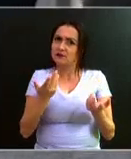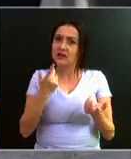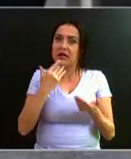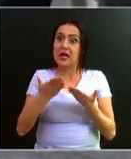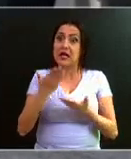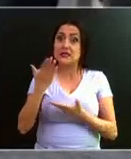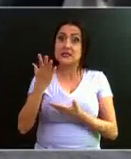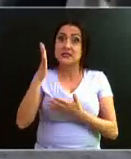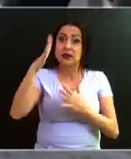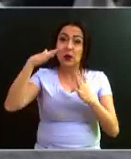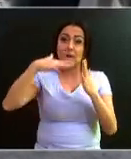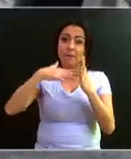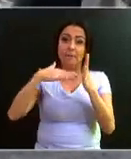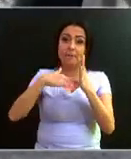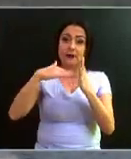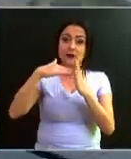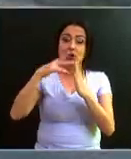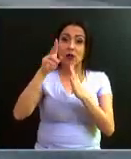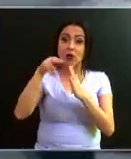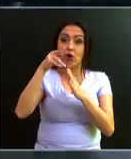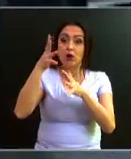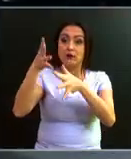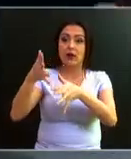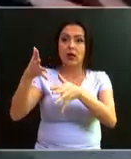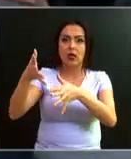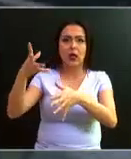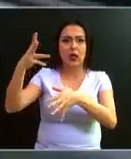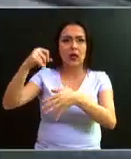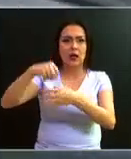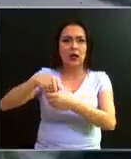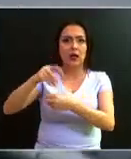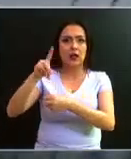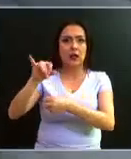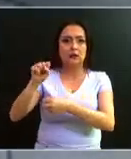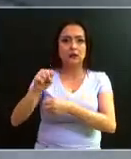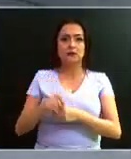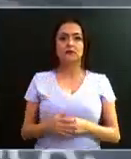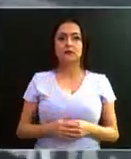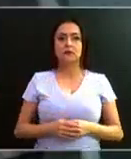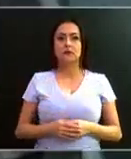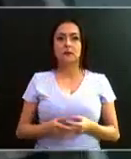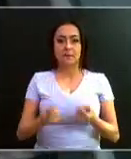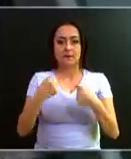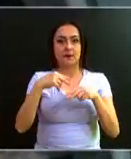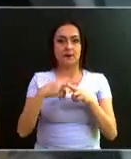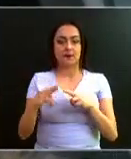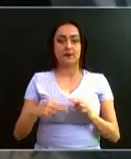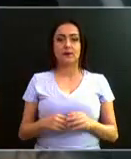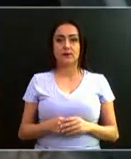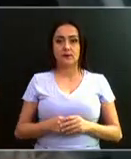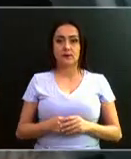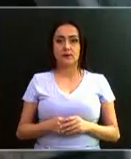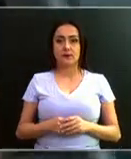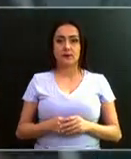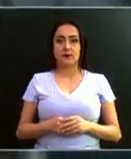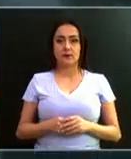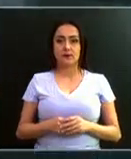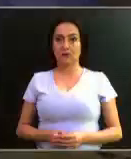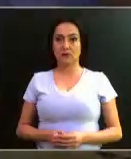casi 5 mil millones de colones que quedan a favor del INSS. Ya les contamos.